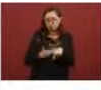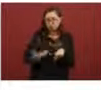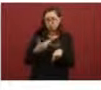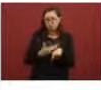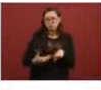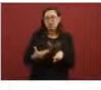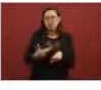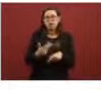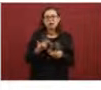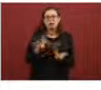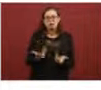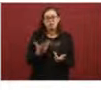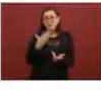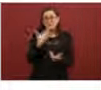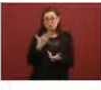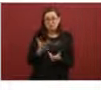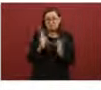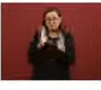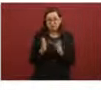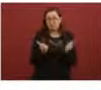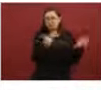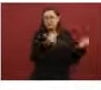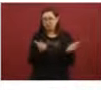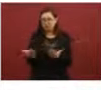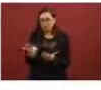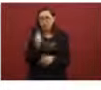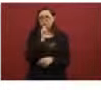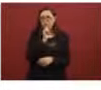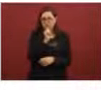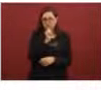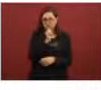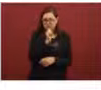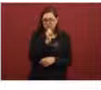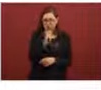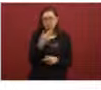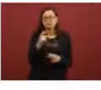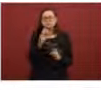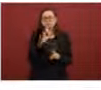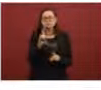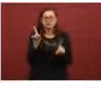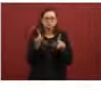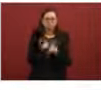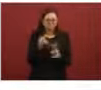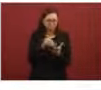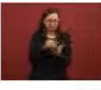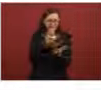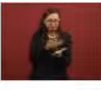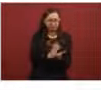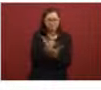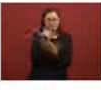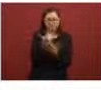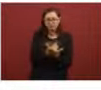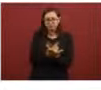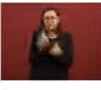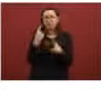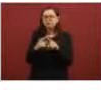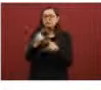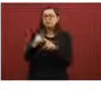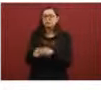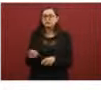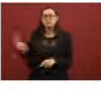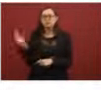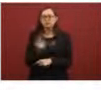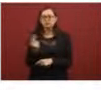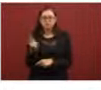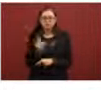no llegan todavía todos los medicamentos. Se ha agilizado el proceso de registro sanitario, importante para tener la seguridad que